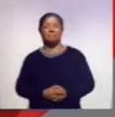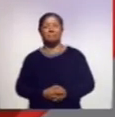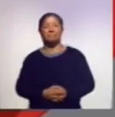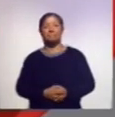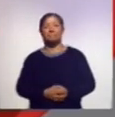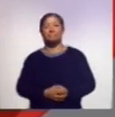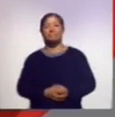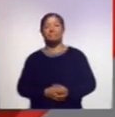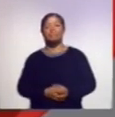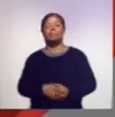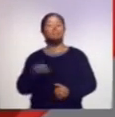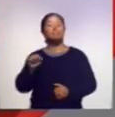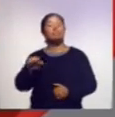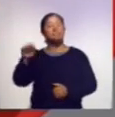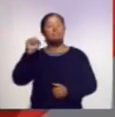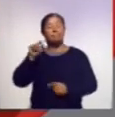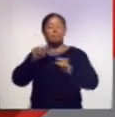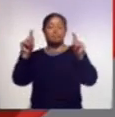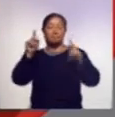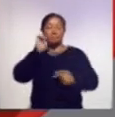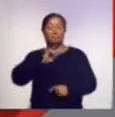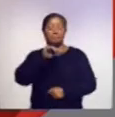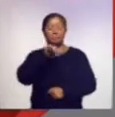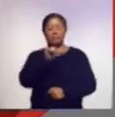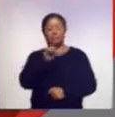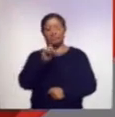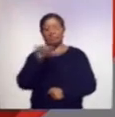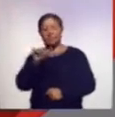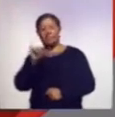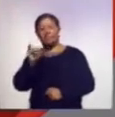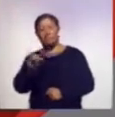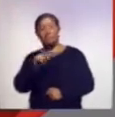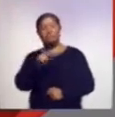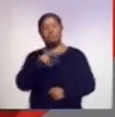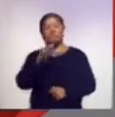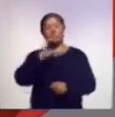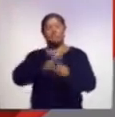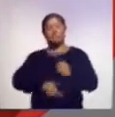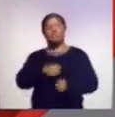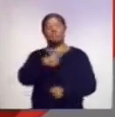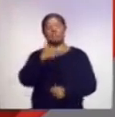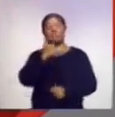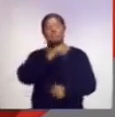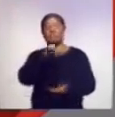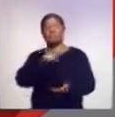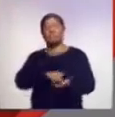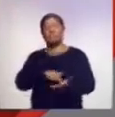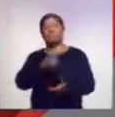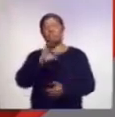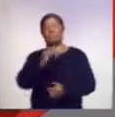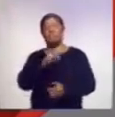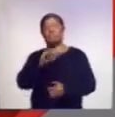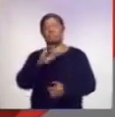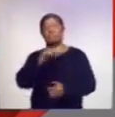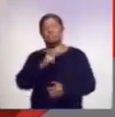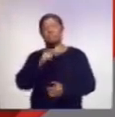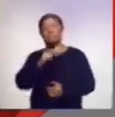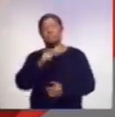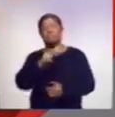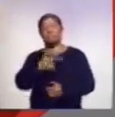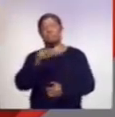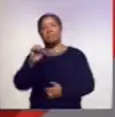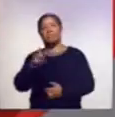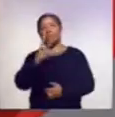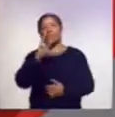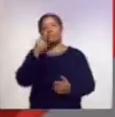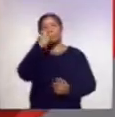Porque este fin de semana la tlaxcalteca Madahí Pérez Carrillo culminó en el lugar 11 del Maratón de Chicago 2019 con tiempo de 2